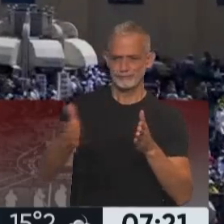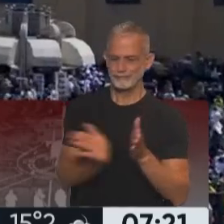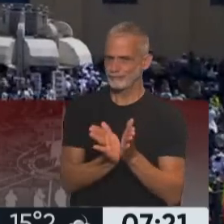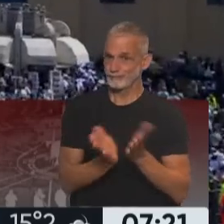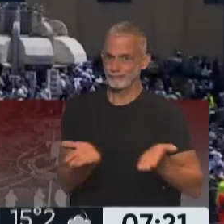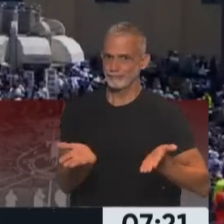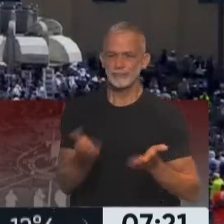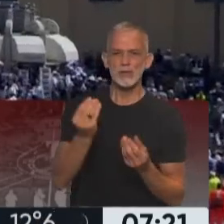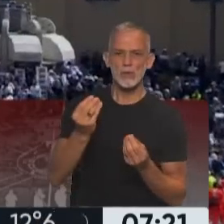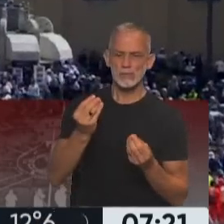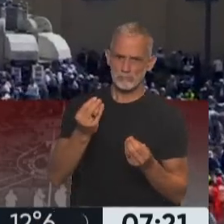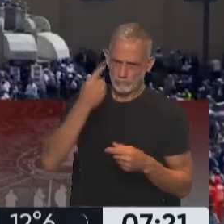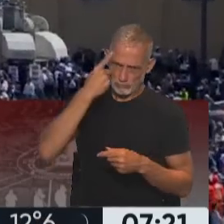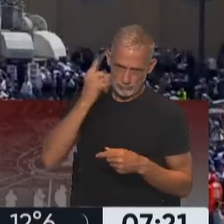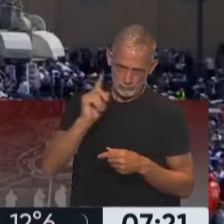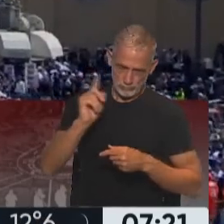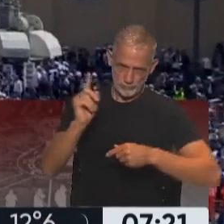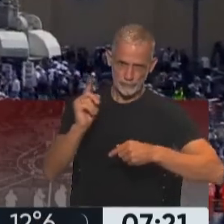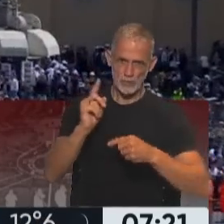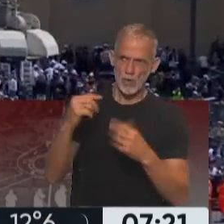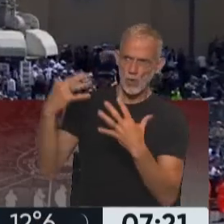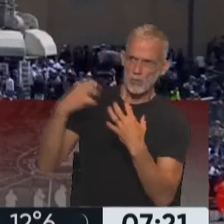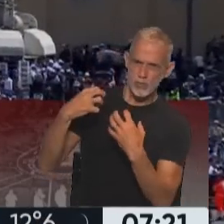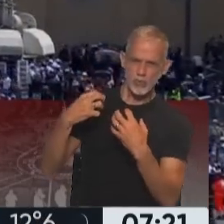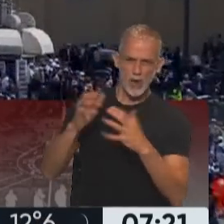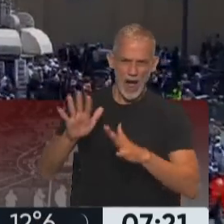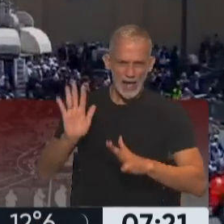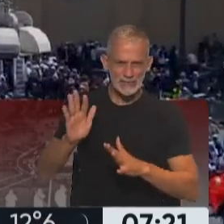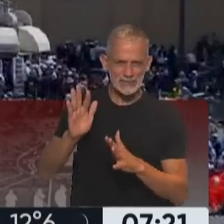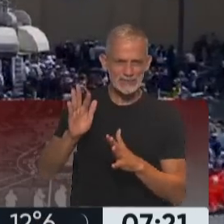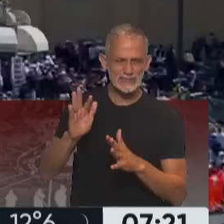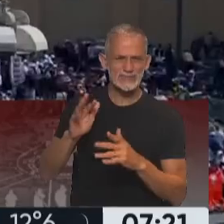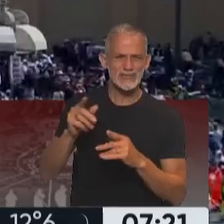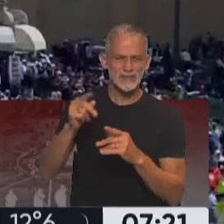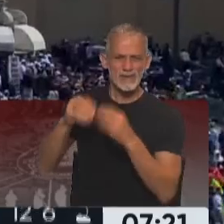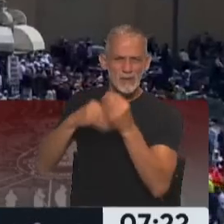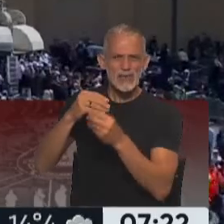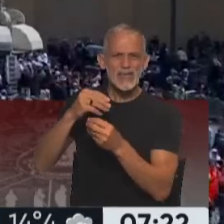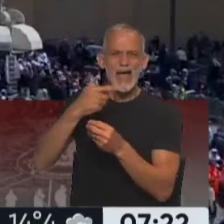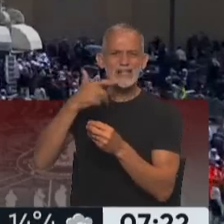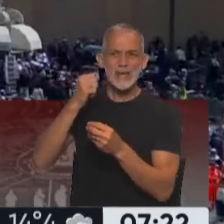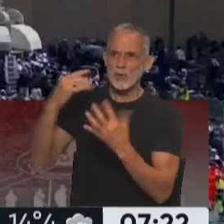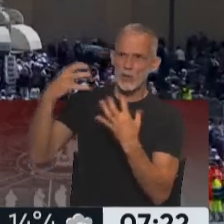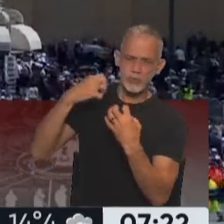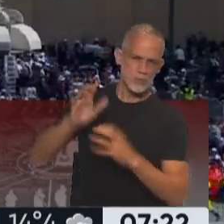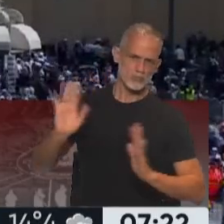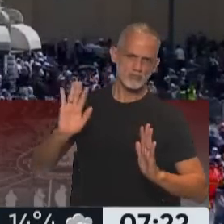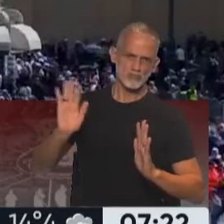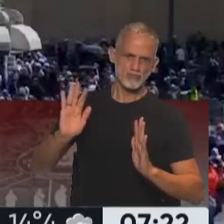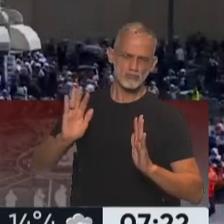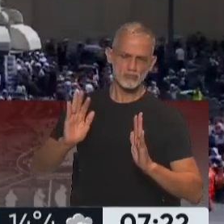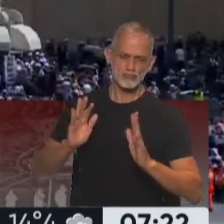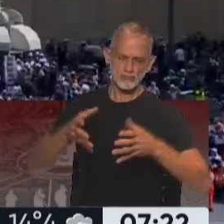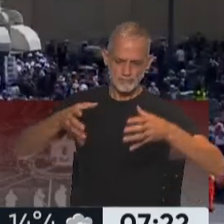porque obviamente no concebían de ser dominado por los Saboya. Sí, sí. Y ahí se